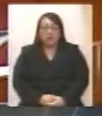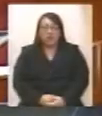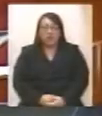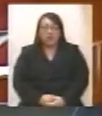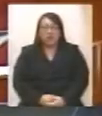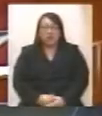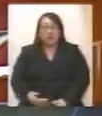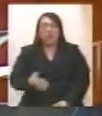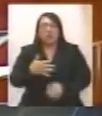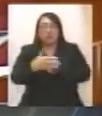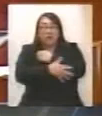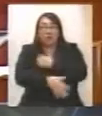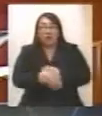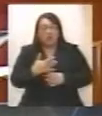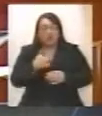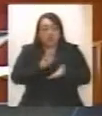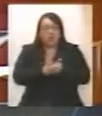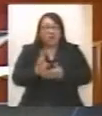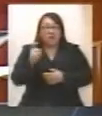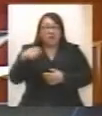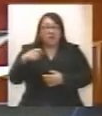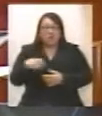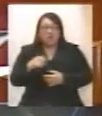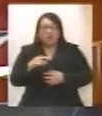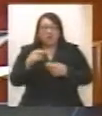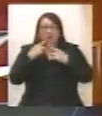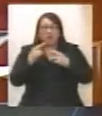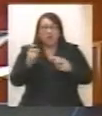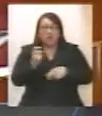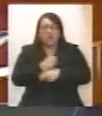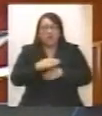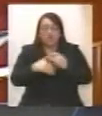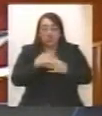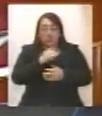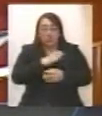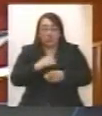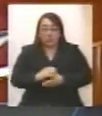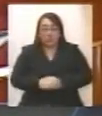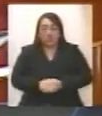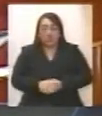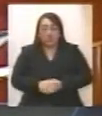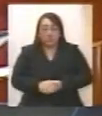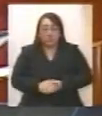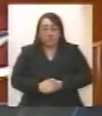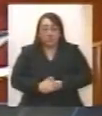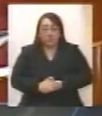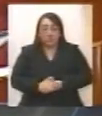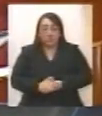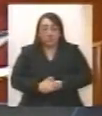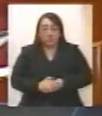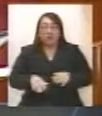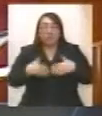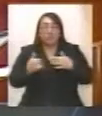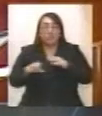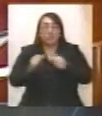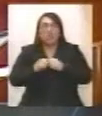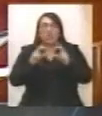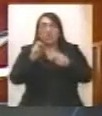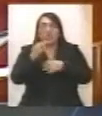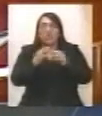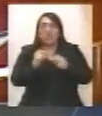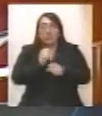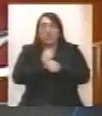pobre, excluida, y que requiere de una respuesta inmediata del gobierno, en tanto logramos su inclusión en el ciclo